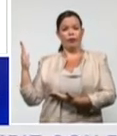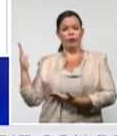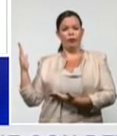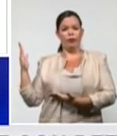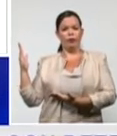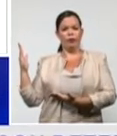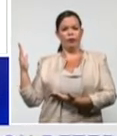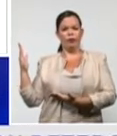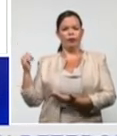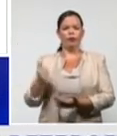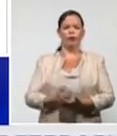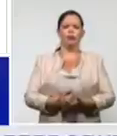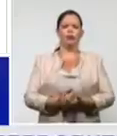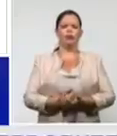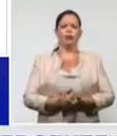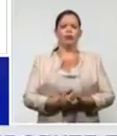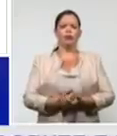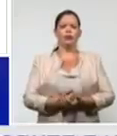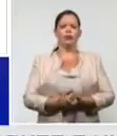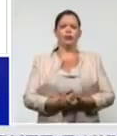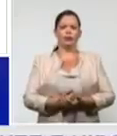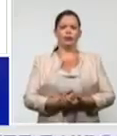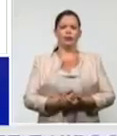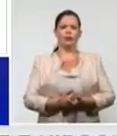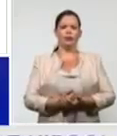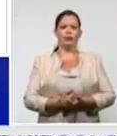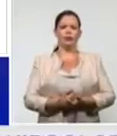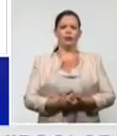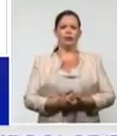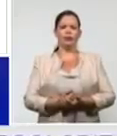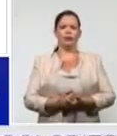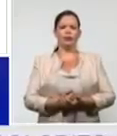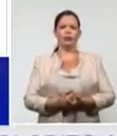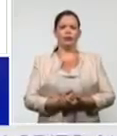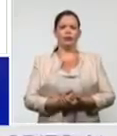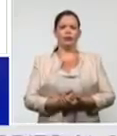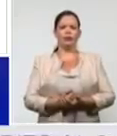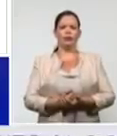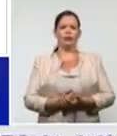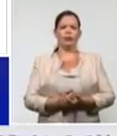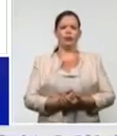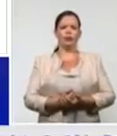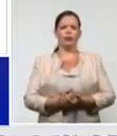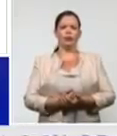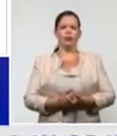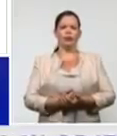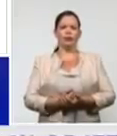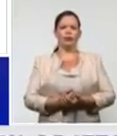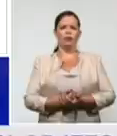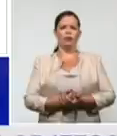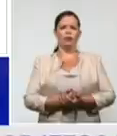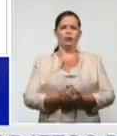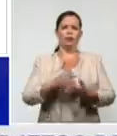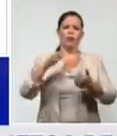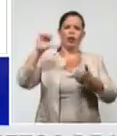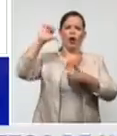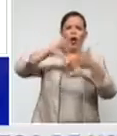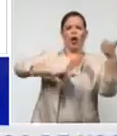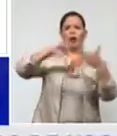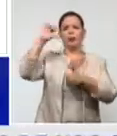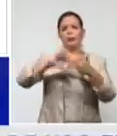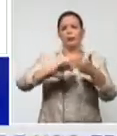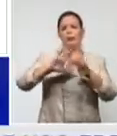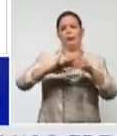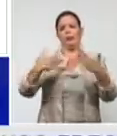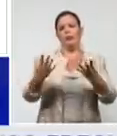está, gracias nuevamente. Este es el comportamiento de los casos a lo largo del